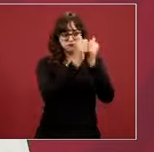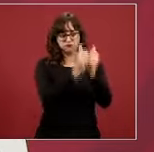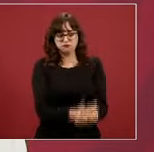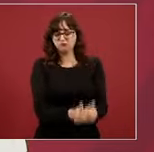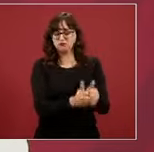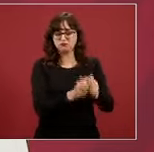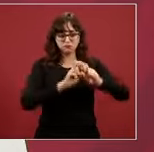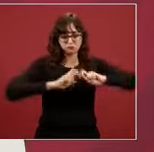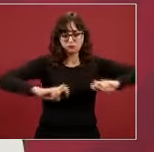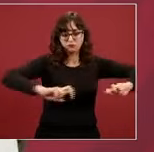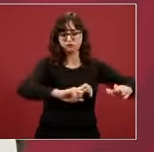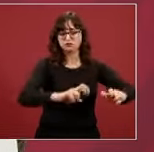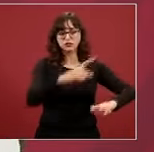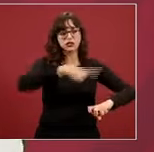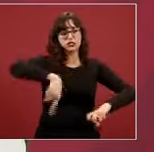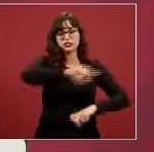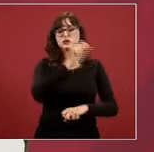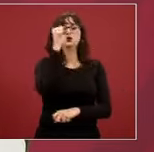que es a donde se están